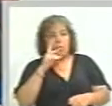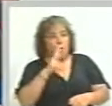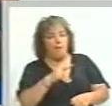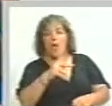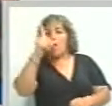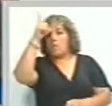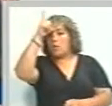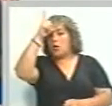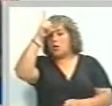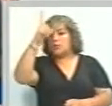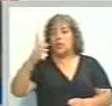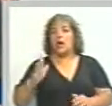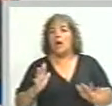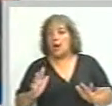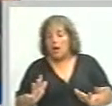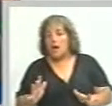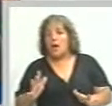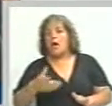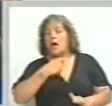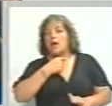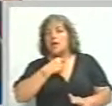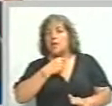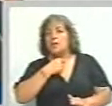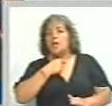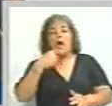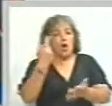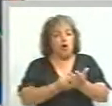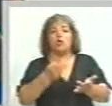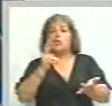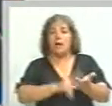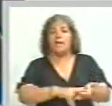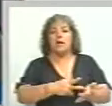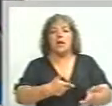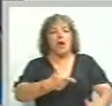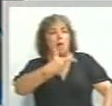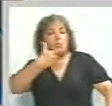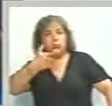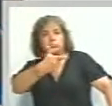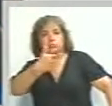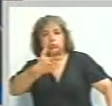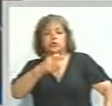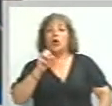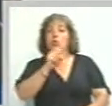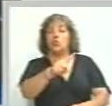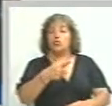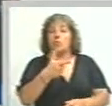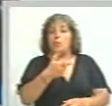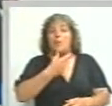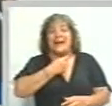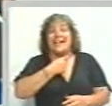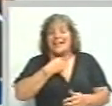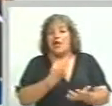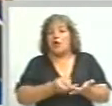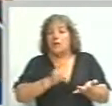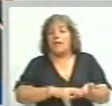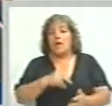policías, aparentemente intentó de nuevo abrir fuego con su arma. El policía